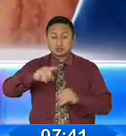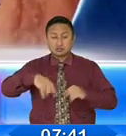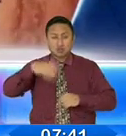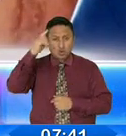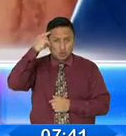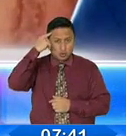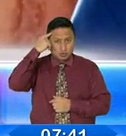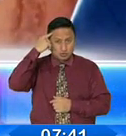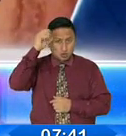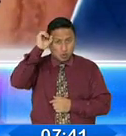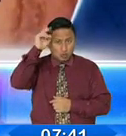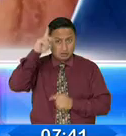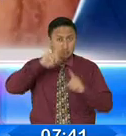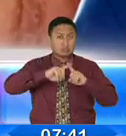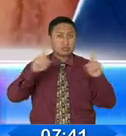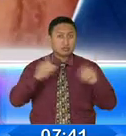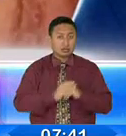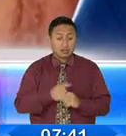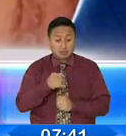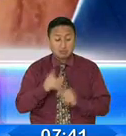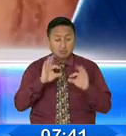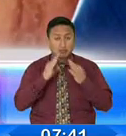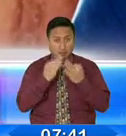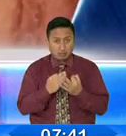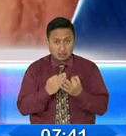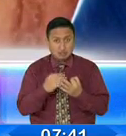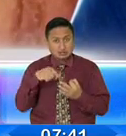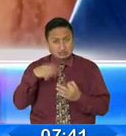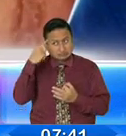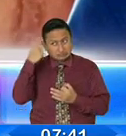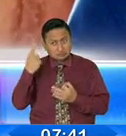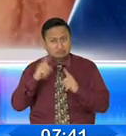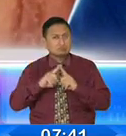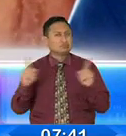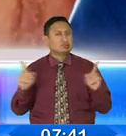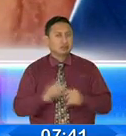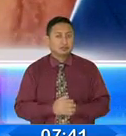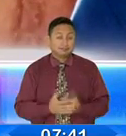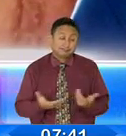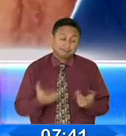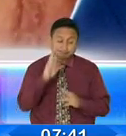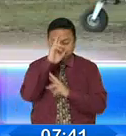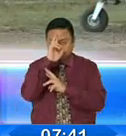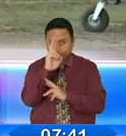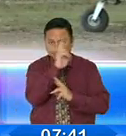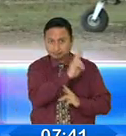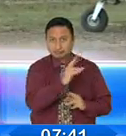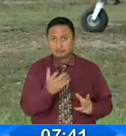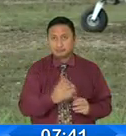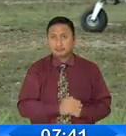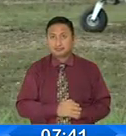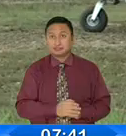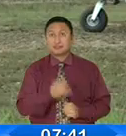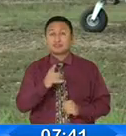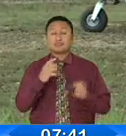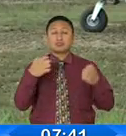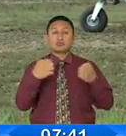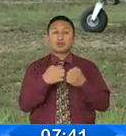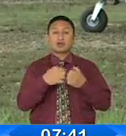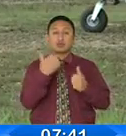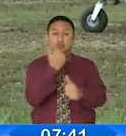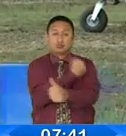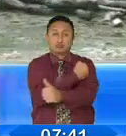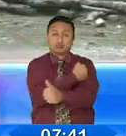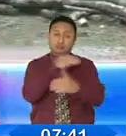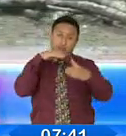pensamientos. En la misma familia tenemos diferentes pensamientos, entonces hay que respetar eso. El ingreso de las brigadas de vacunación se hará a las